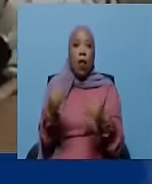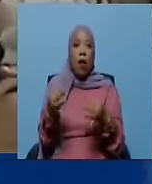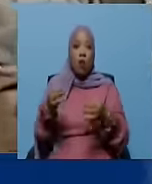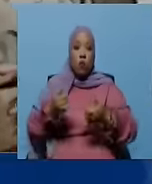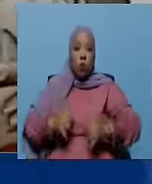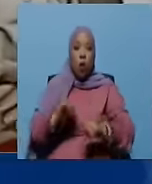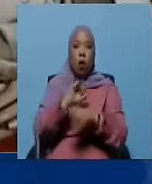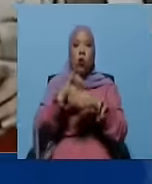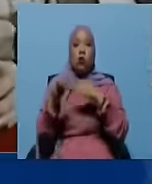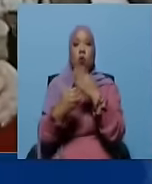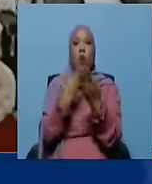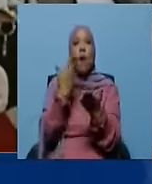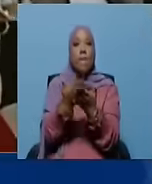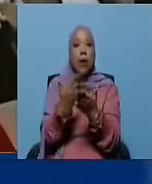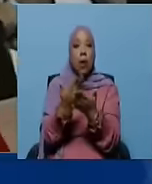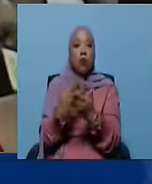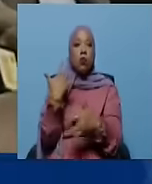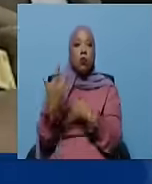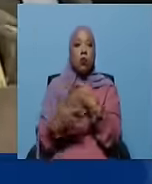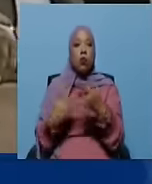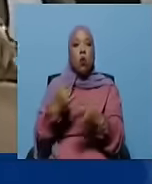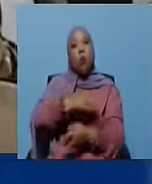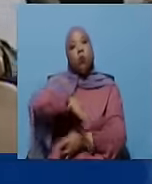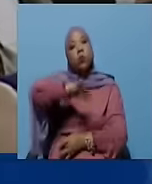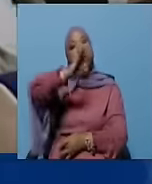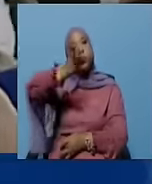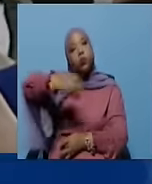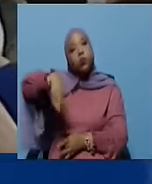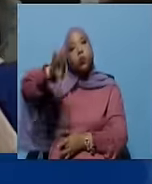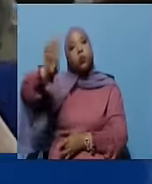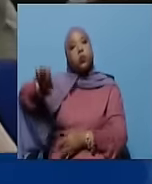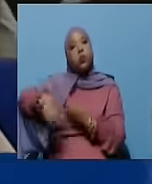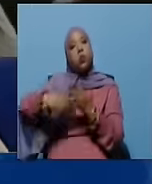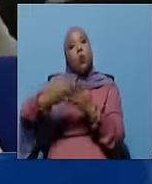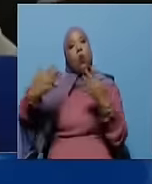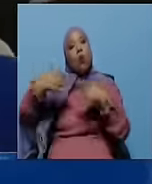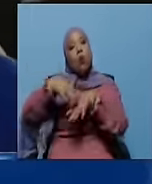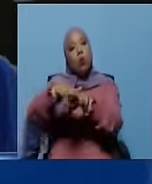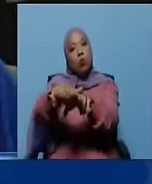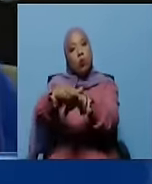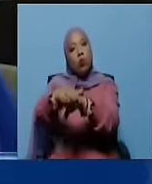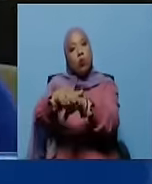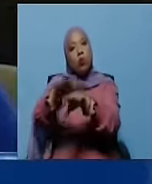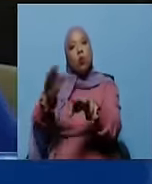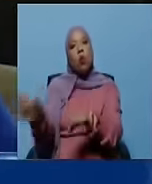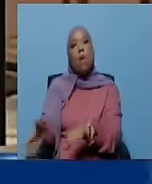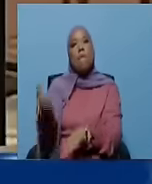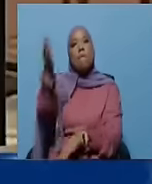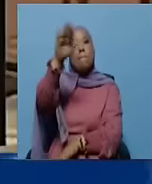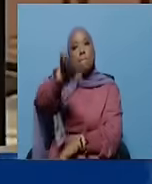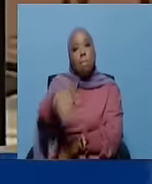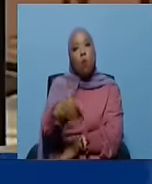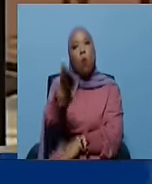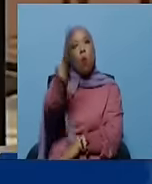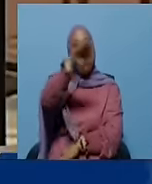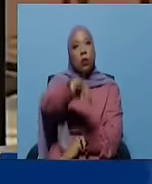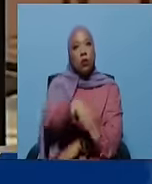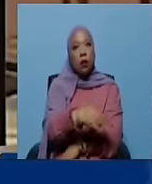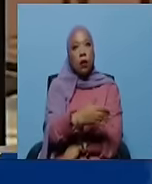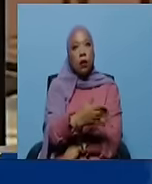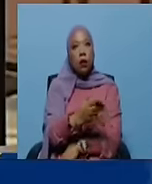islas, sus playas, sus montañas. ¿Cómo podemos integrar montaña,